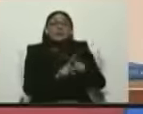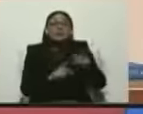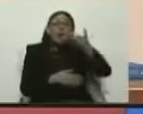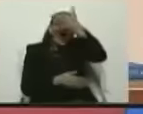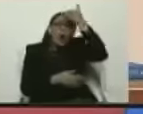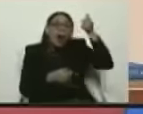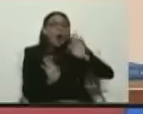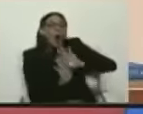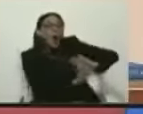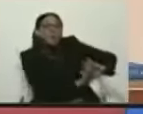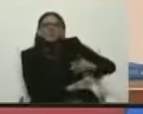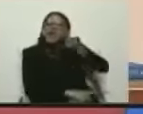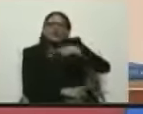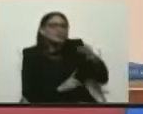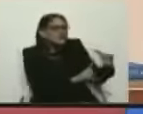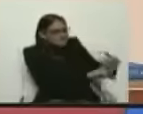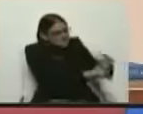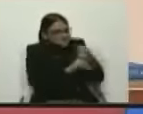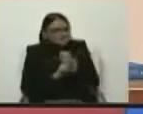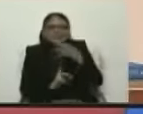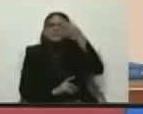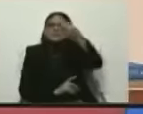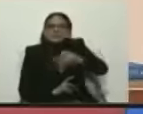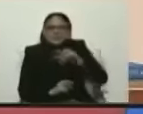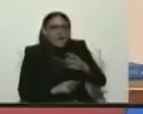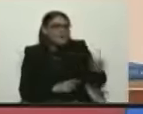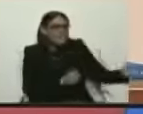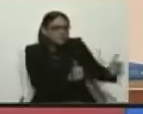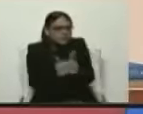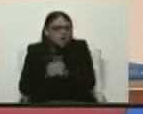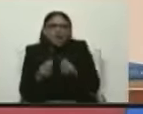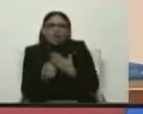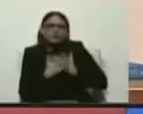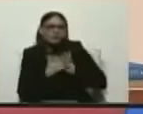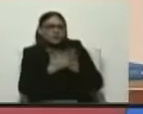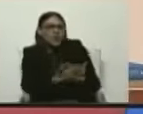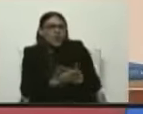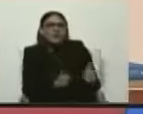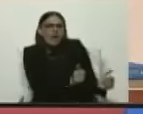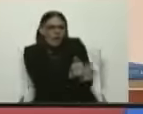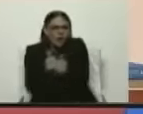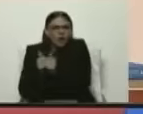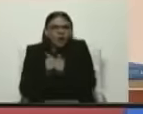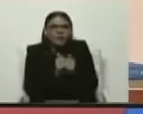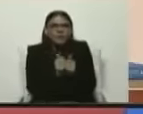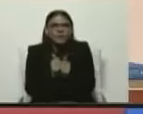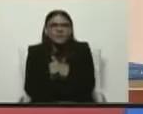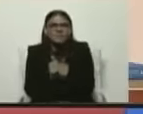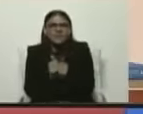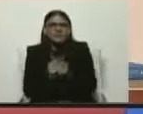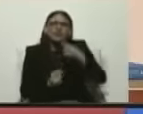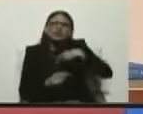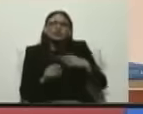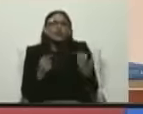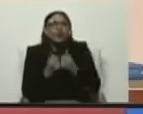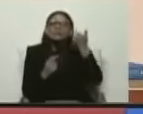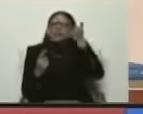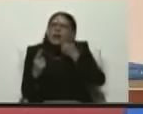ahí estaremos nosotros siempre, en solidaridad, en acompañamiento, en cariño, en